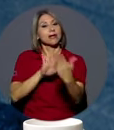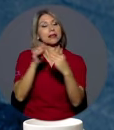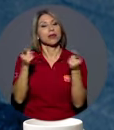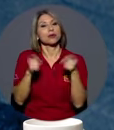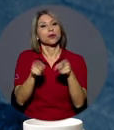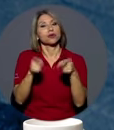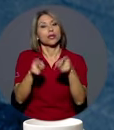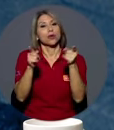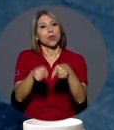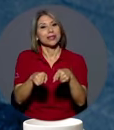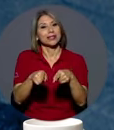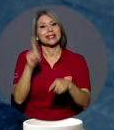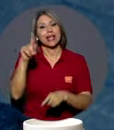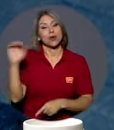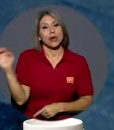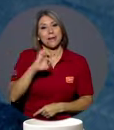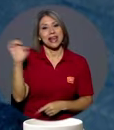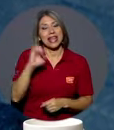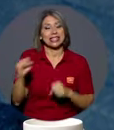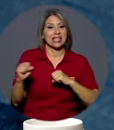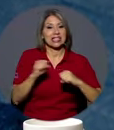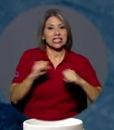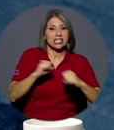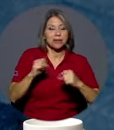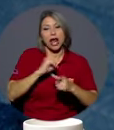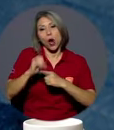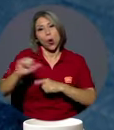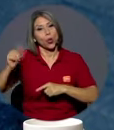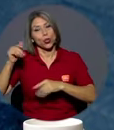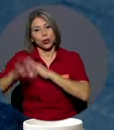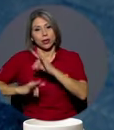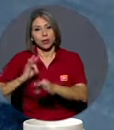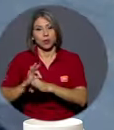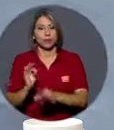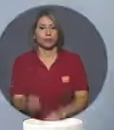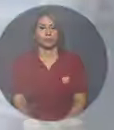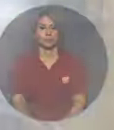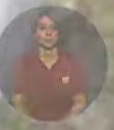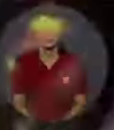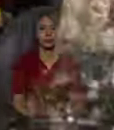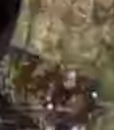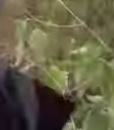enfrentar las consecuencias que una emergencia sísmica o de otro tipo pueda traer.